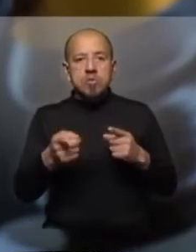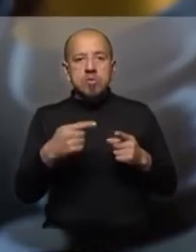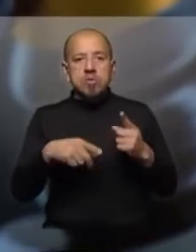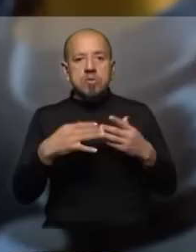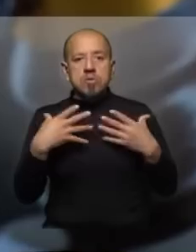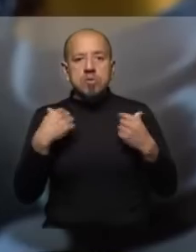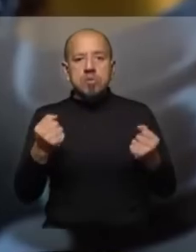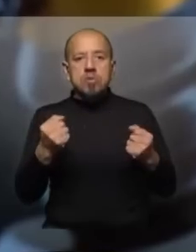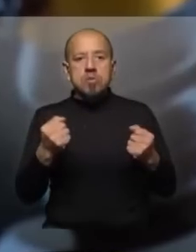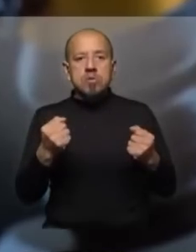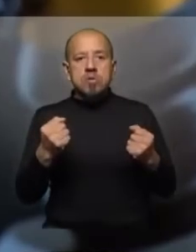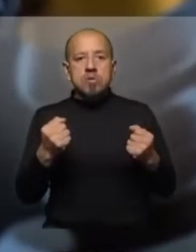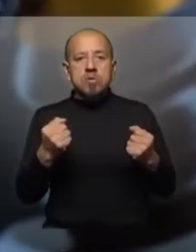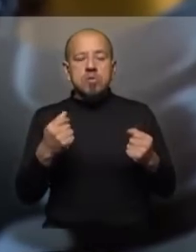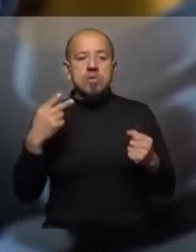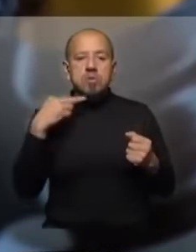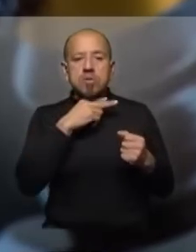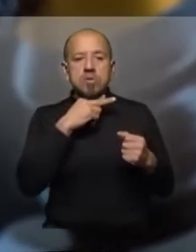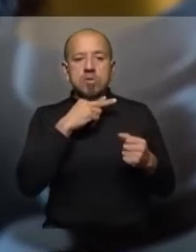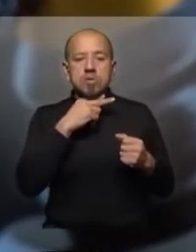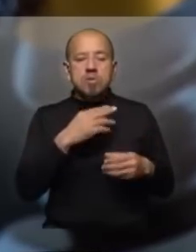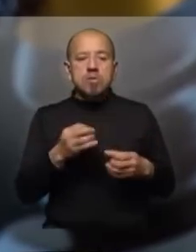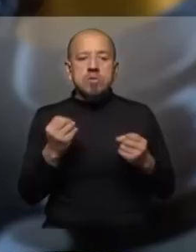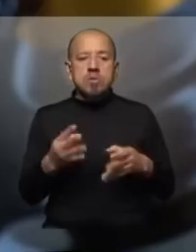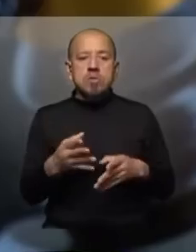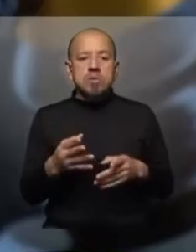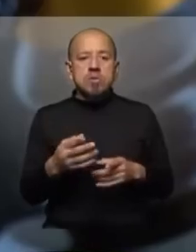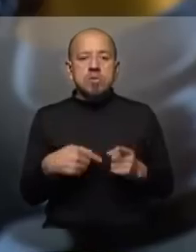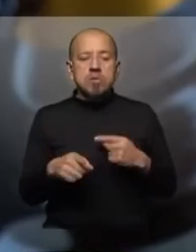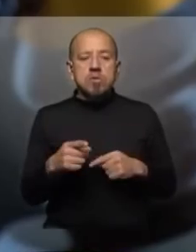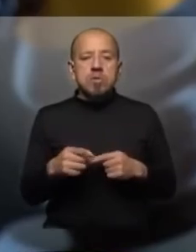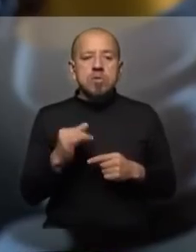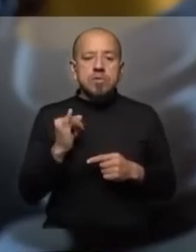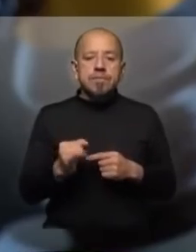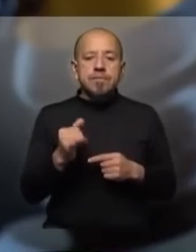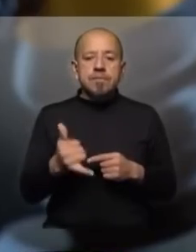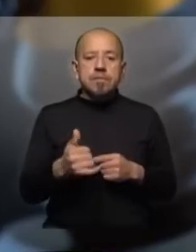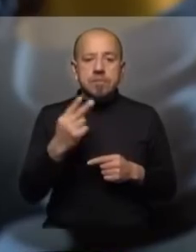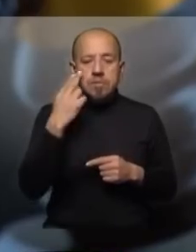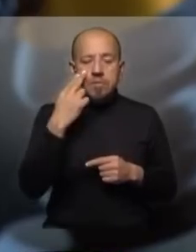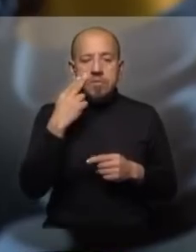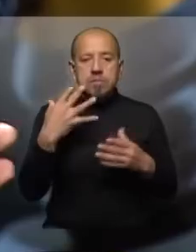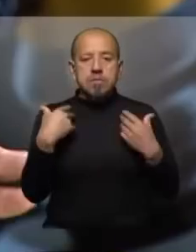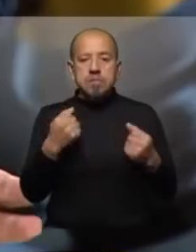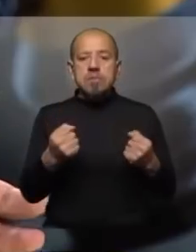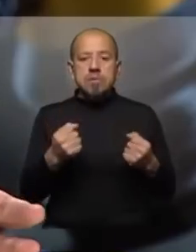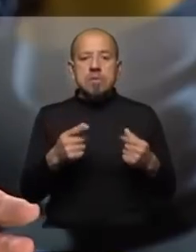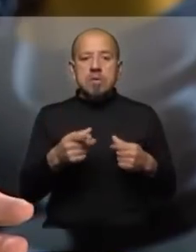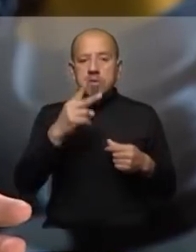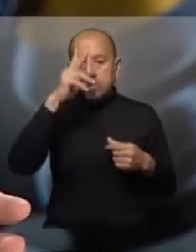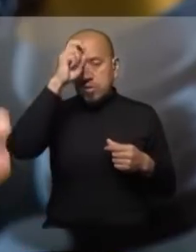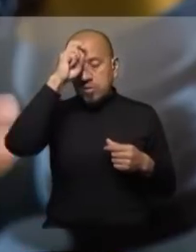salud que eran falsas porque capaz que mañana tenemos a uno que sí tiene problemas de salud y bueno si no tenemos un